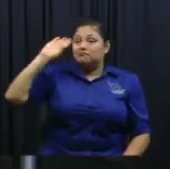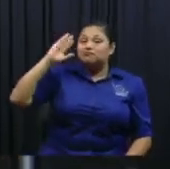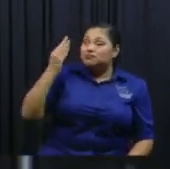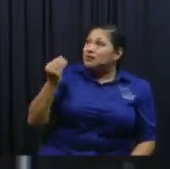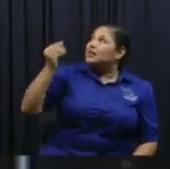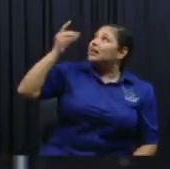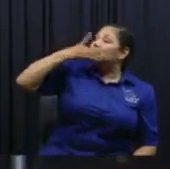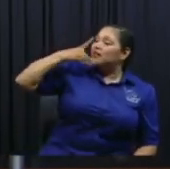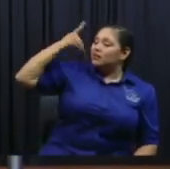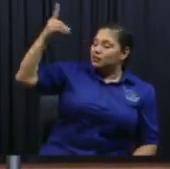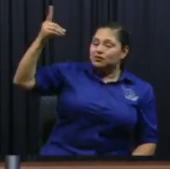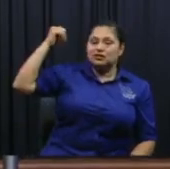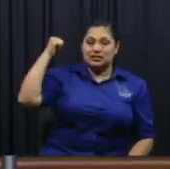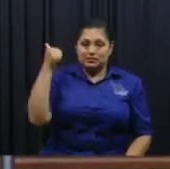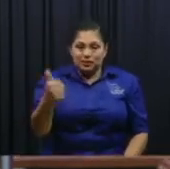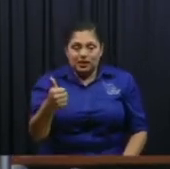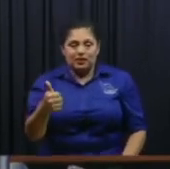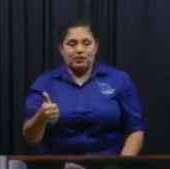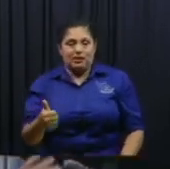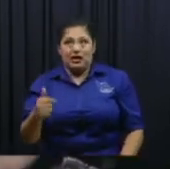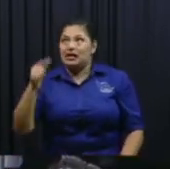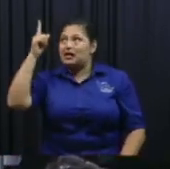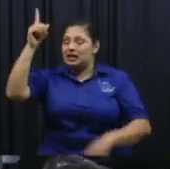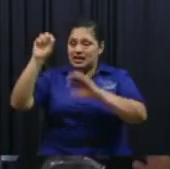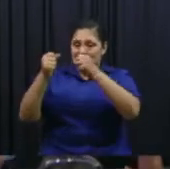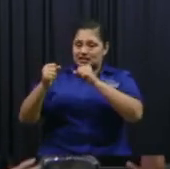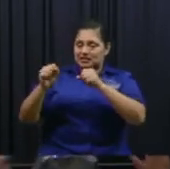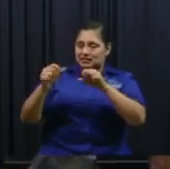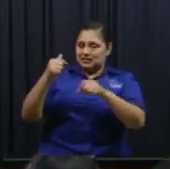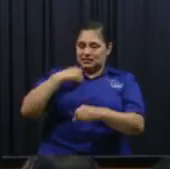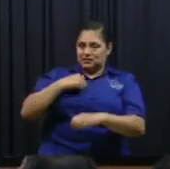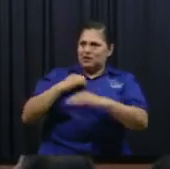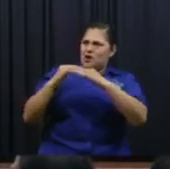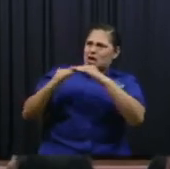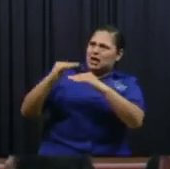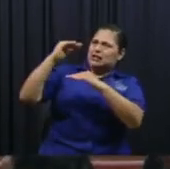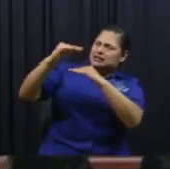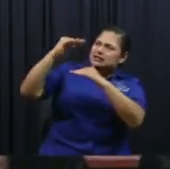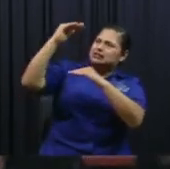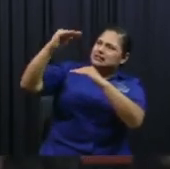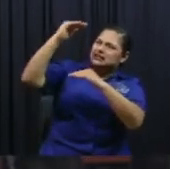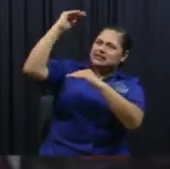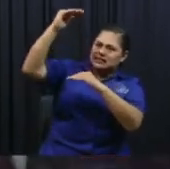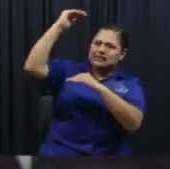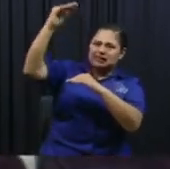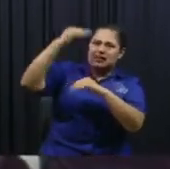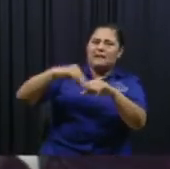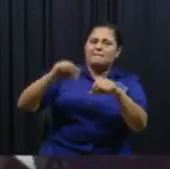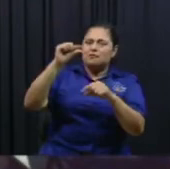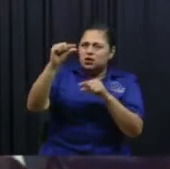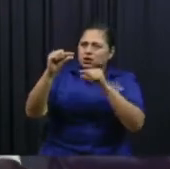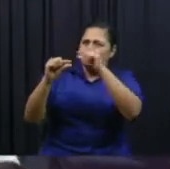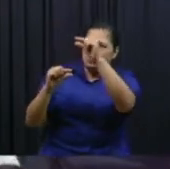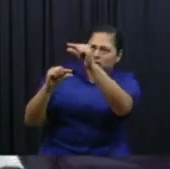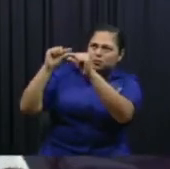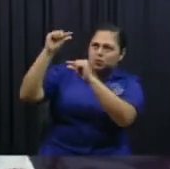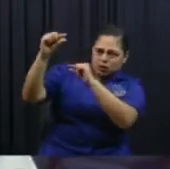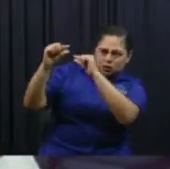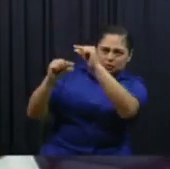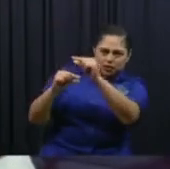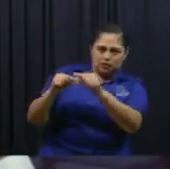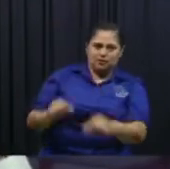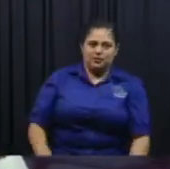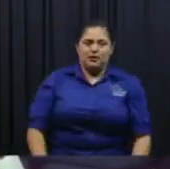bondadoso y va haciendo que yo vaya creciendo poco a poco y que vaya heredando poco a poco denle un fuerte fuerte